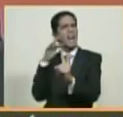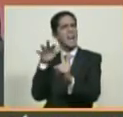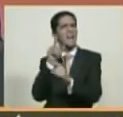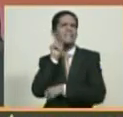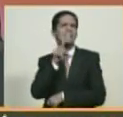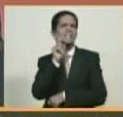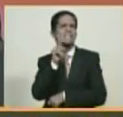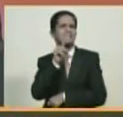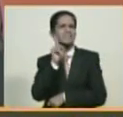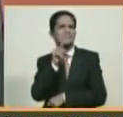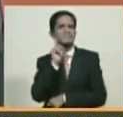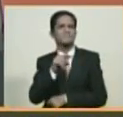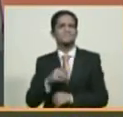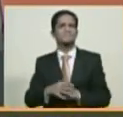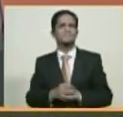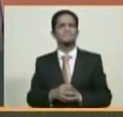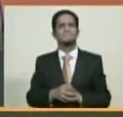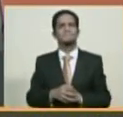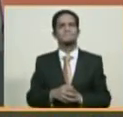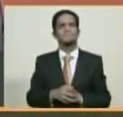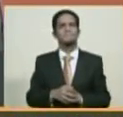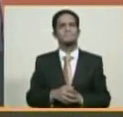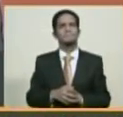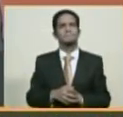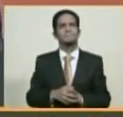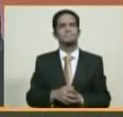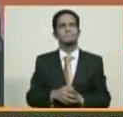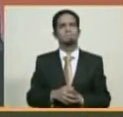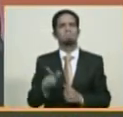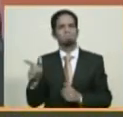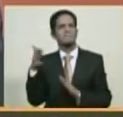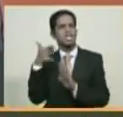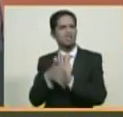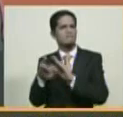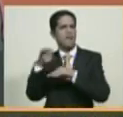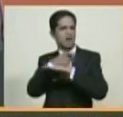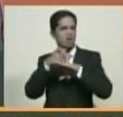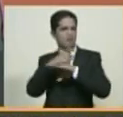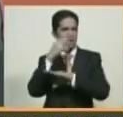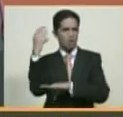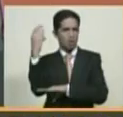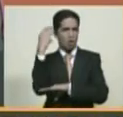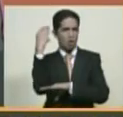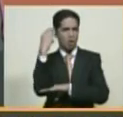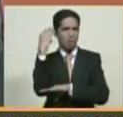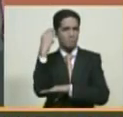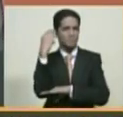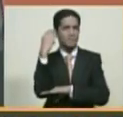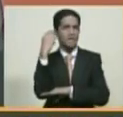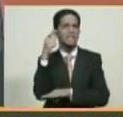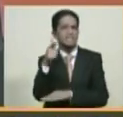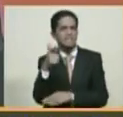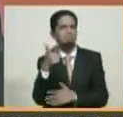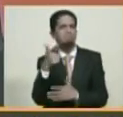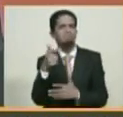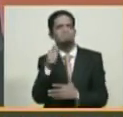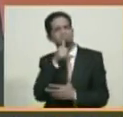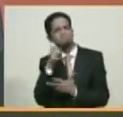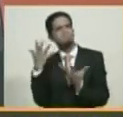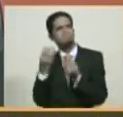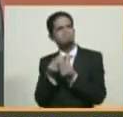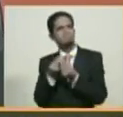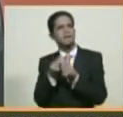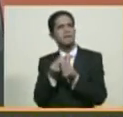acostumbrados a la comunidad internacional, los gobiernos de la República de Colombia y quienes lo acompañan en el